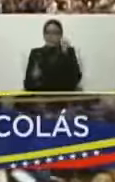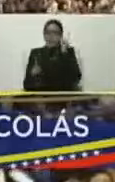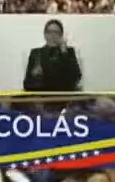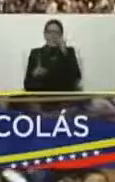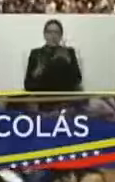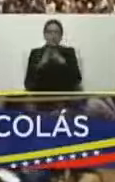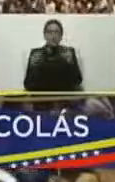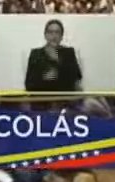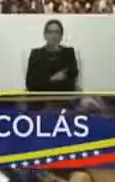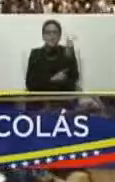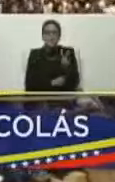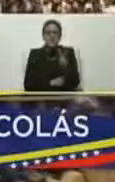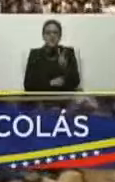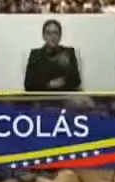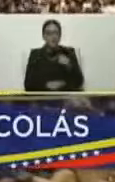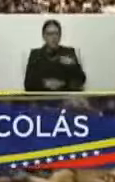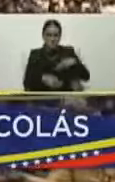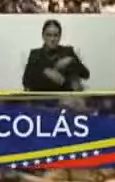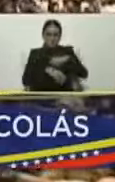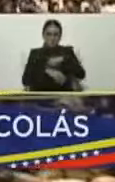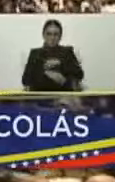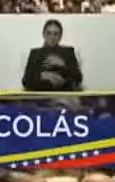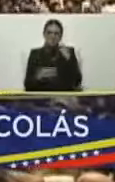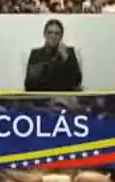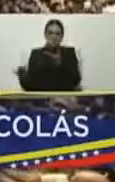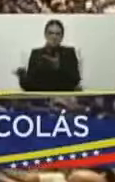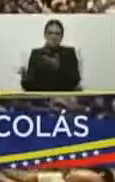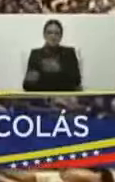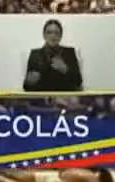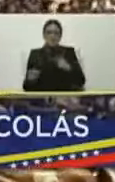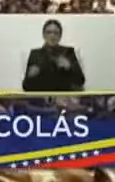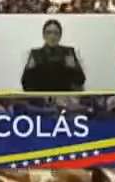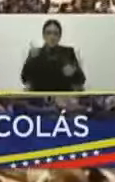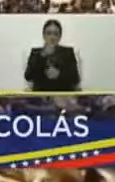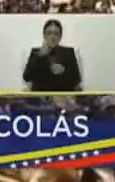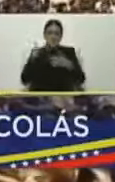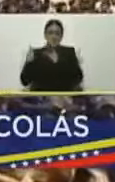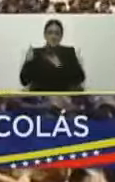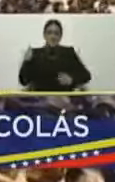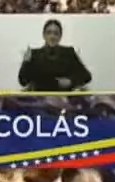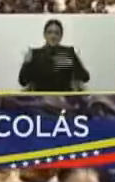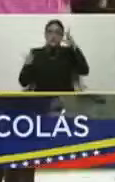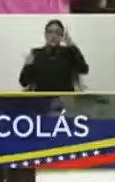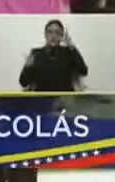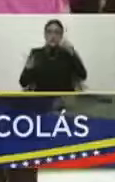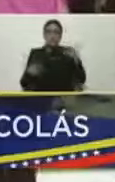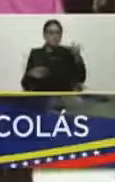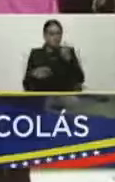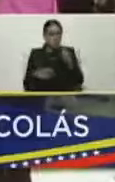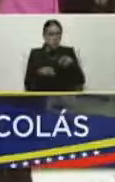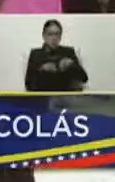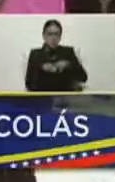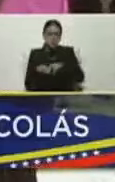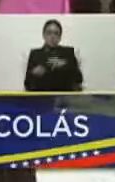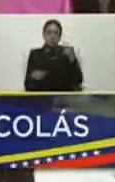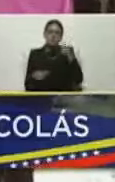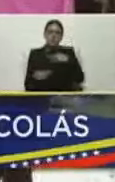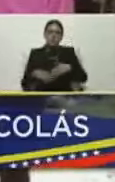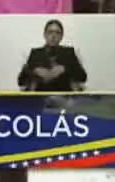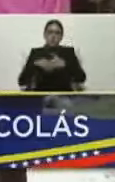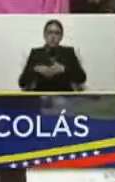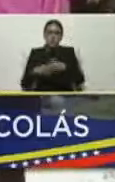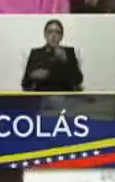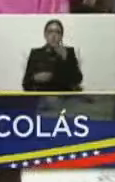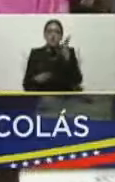Vamos entonces por aquí, la vicepresidenta Delcy, para que conozcamos estas